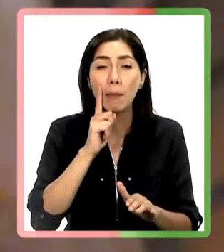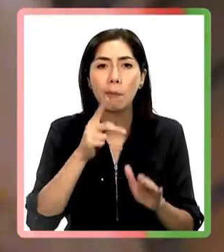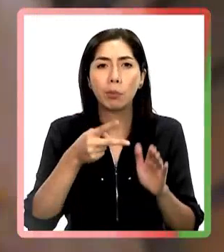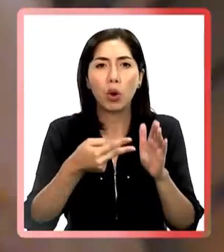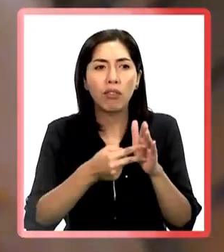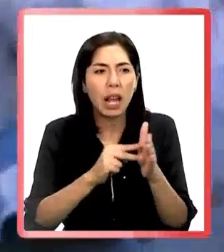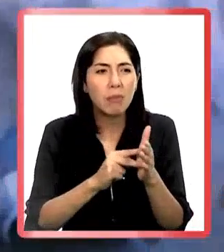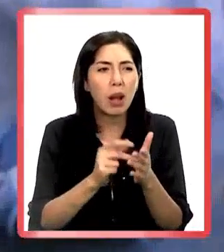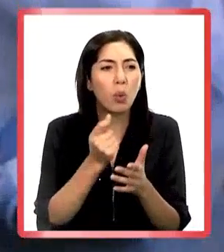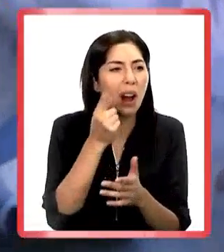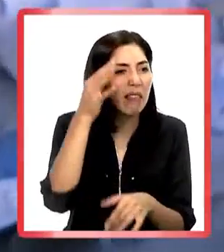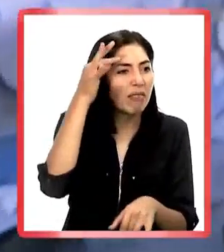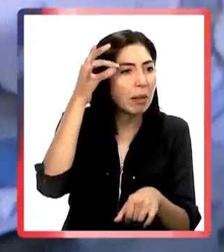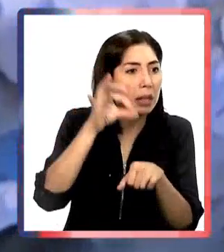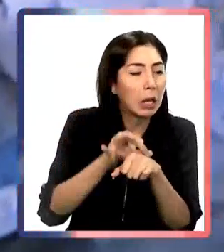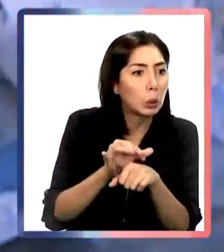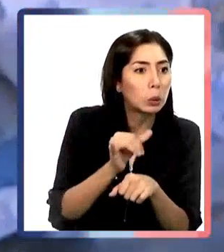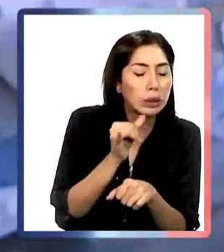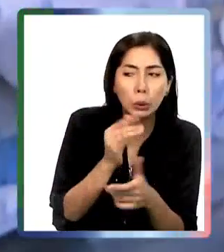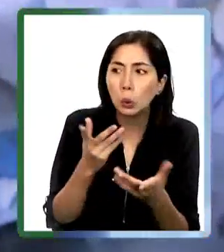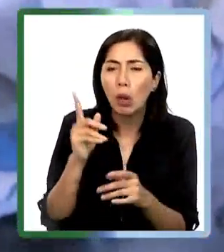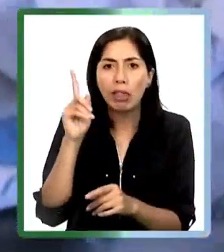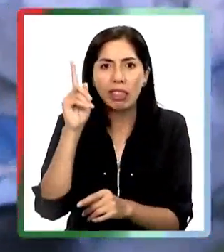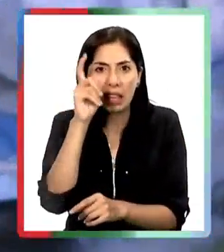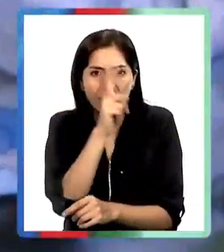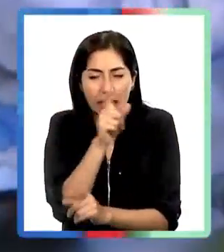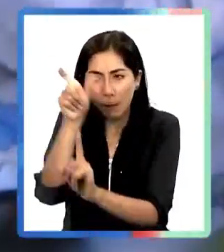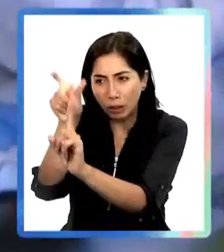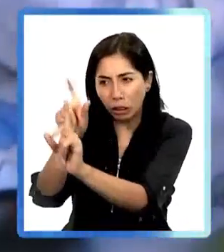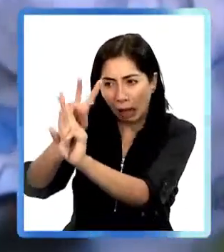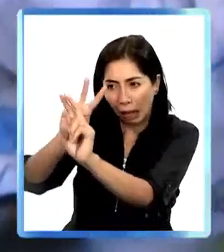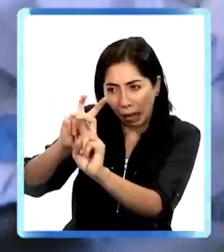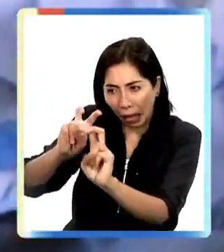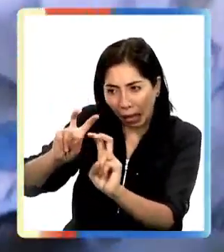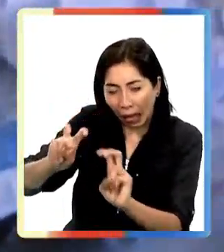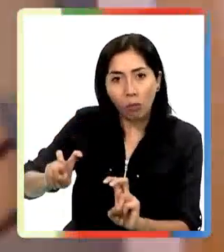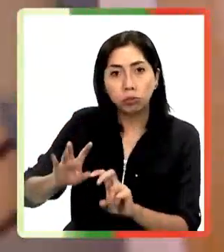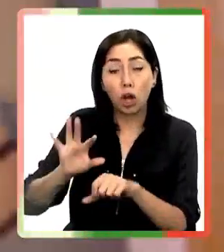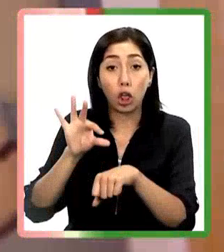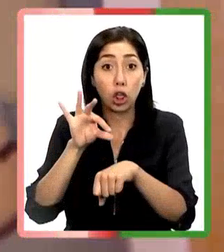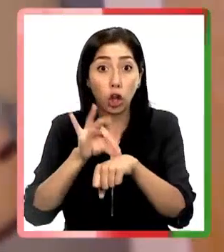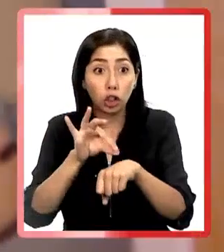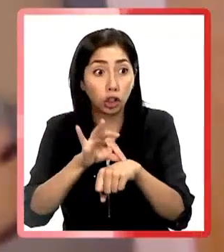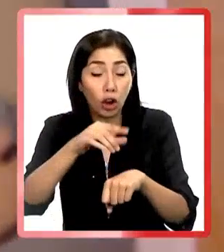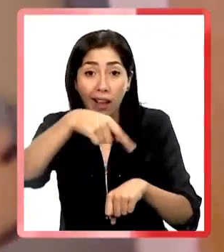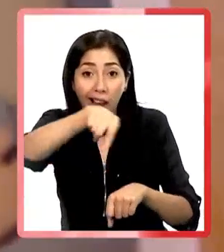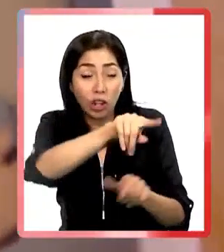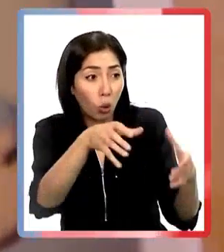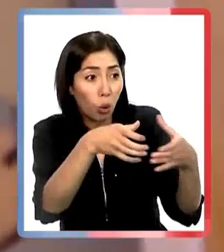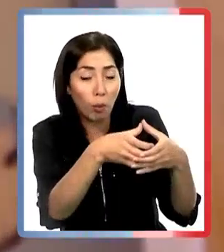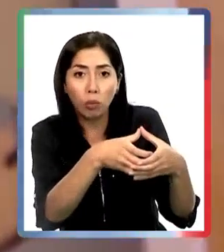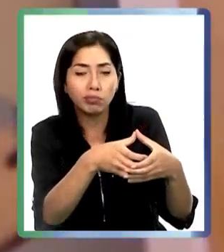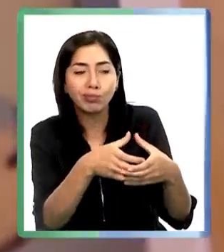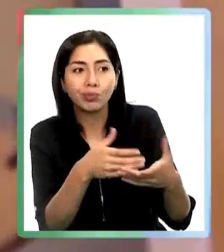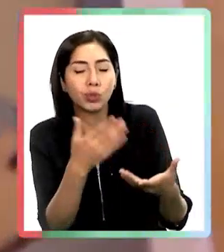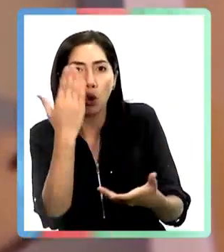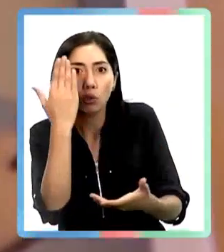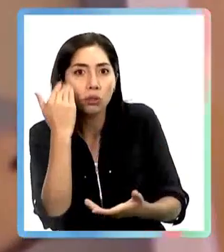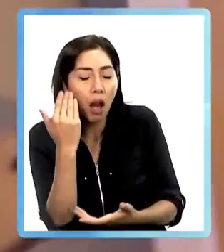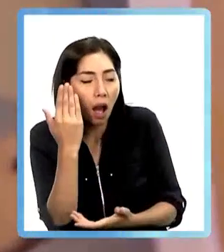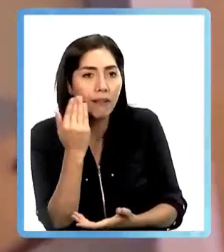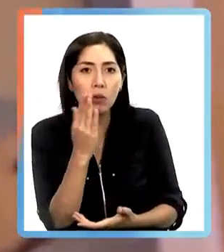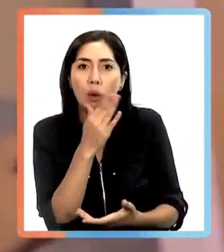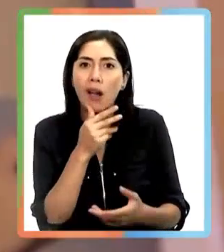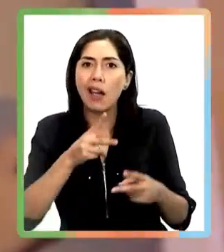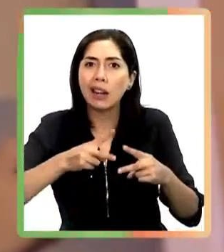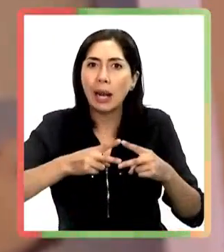de diagnóstico, Pablo. Estamos hablando de enfermedades que cuesta diagnosticar, que los médicos muchas veces no tienen ni las herramientas desde el